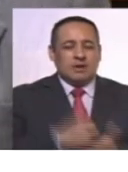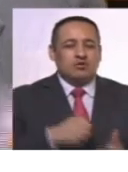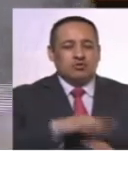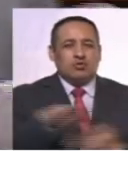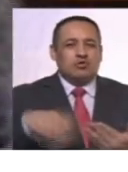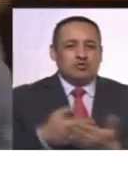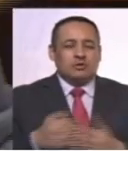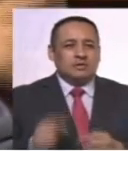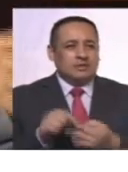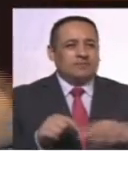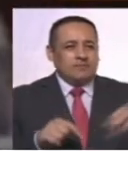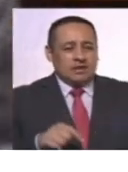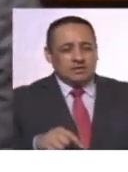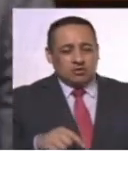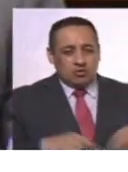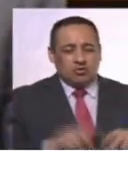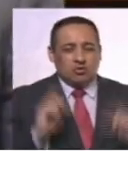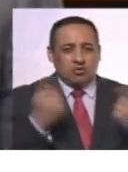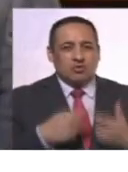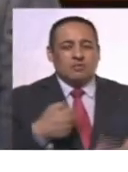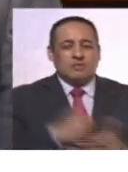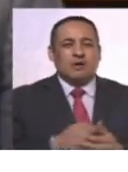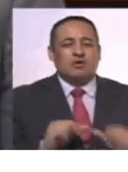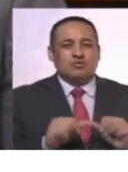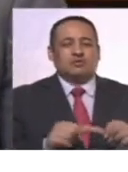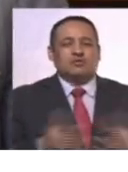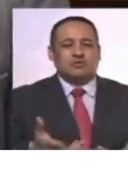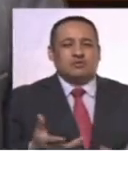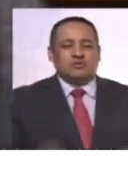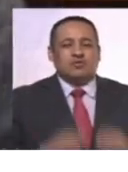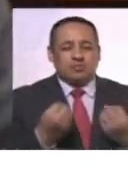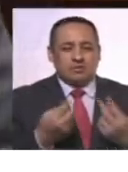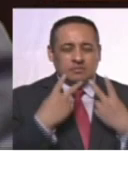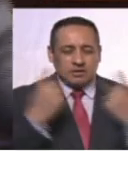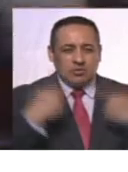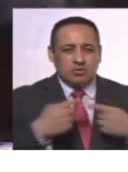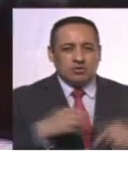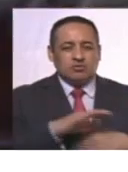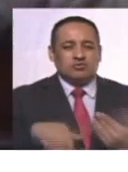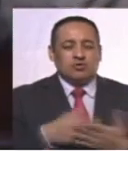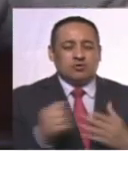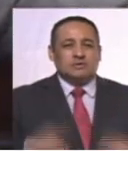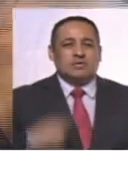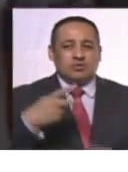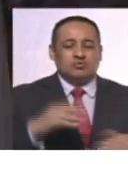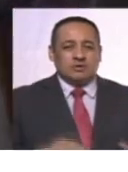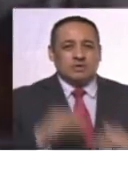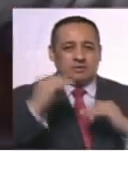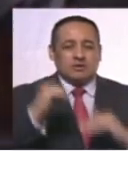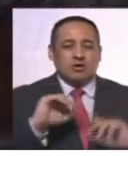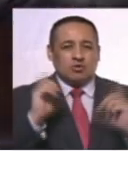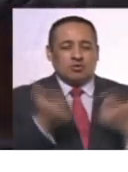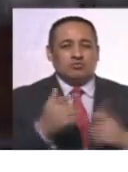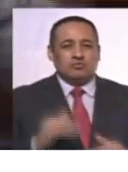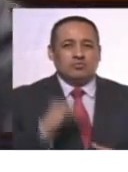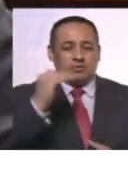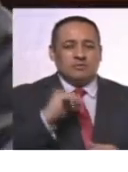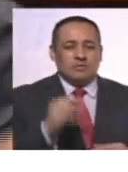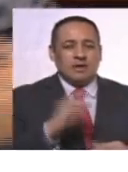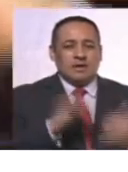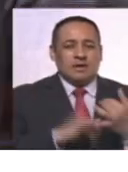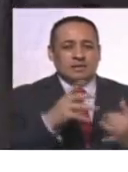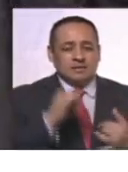total y las demás cortes con la remuneración permanente. Y cuando todas estas van a segunda instancia o a la Corte Suprema y van a